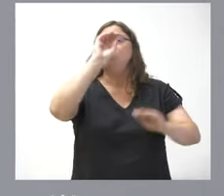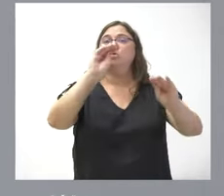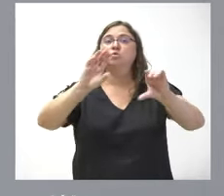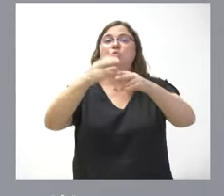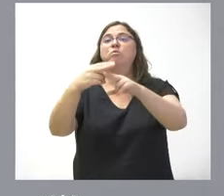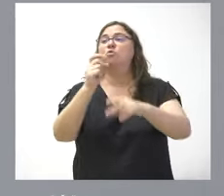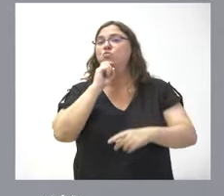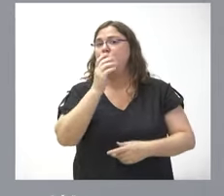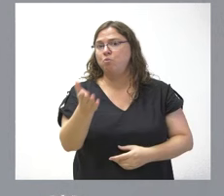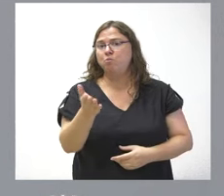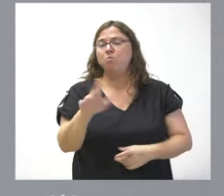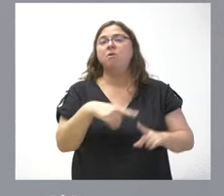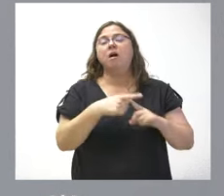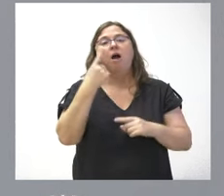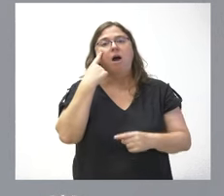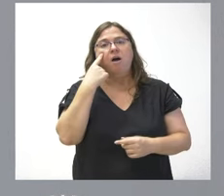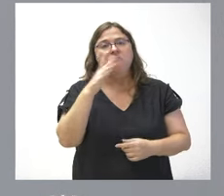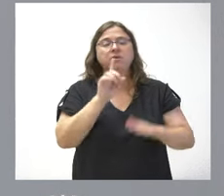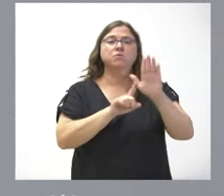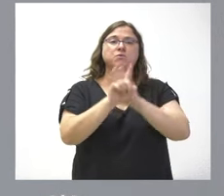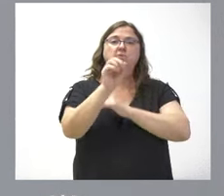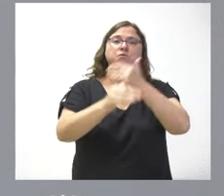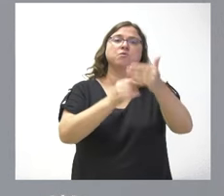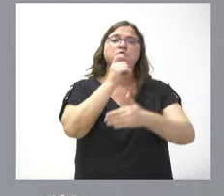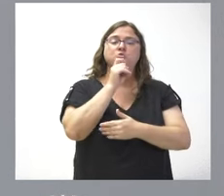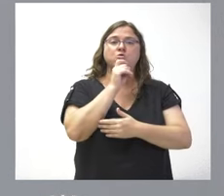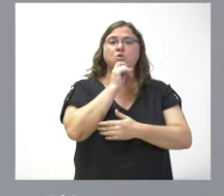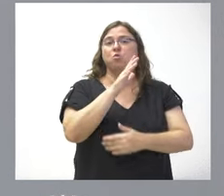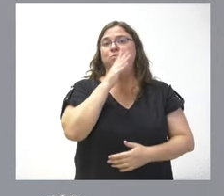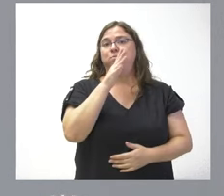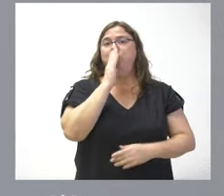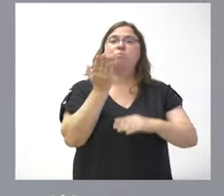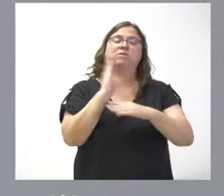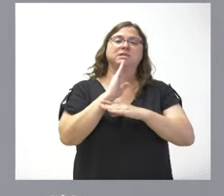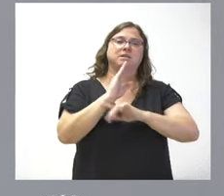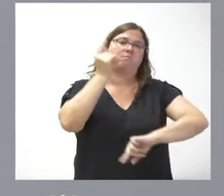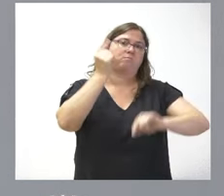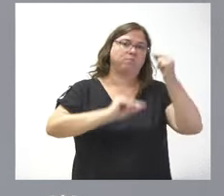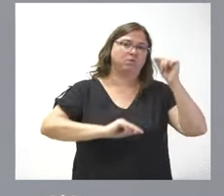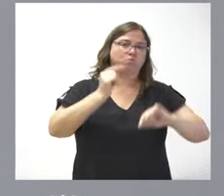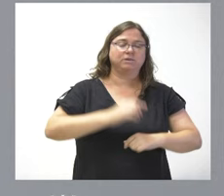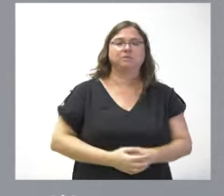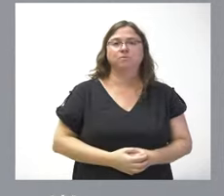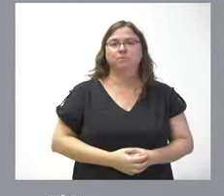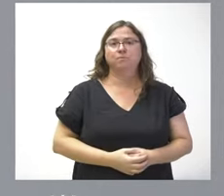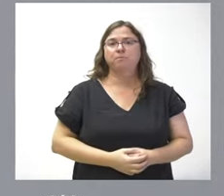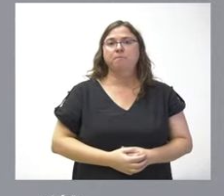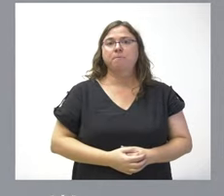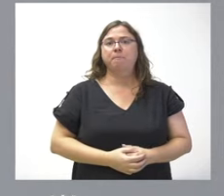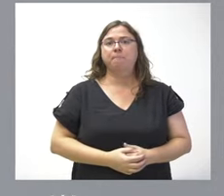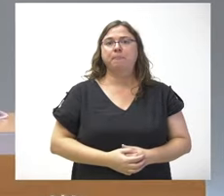políticos y vamos a ver cómo va avanzando porque se trata de presentar un presupuesto per trata también de procurar que este presupuesto se pueda